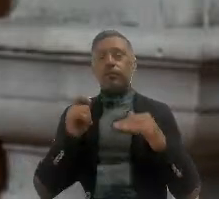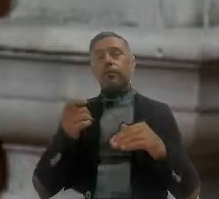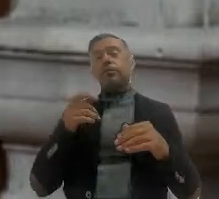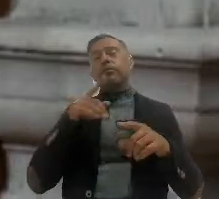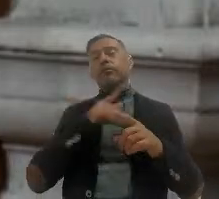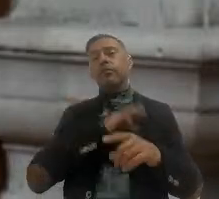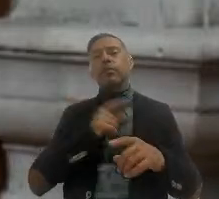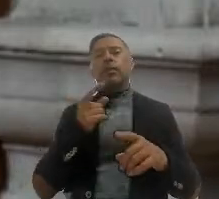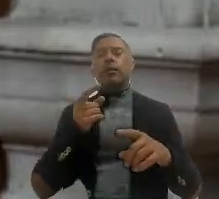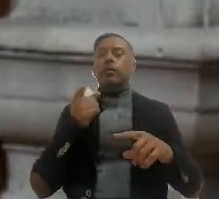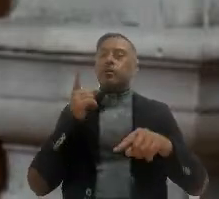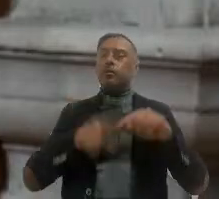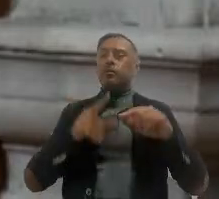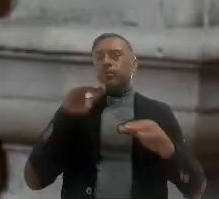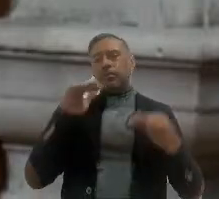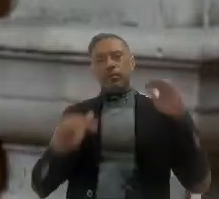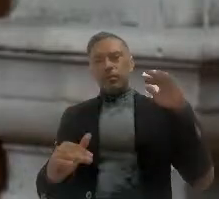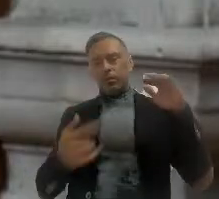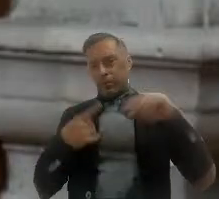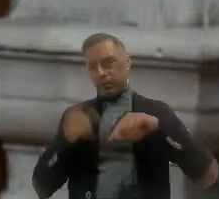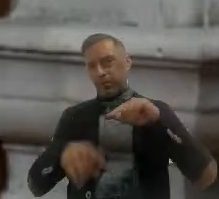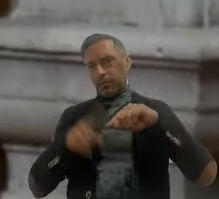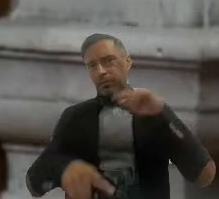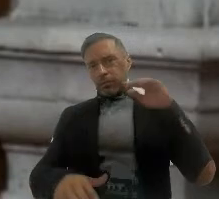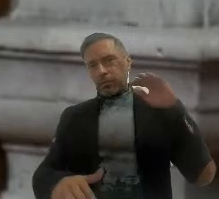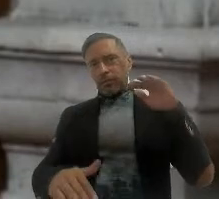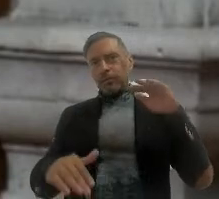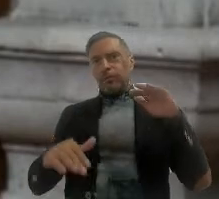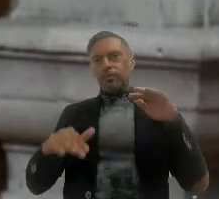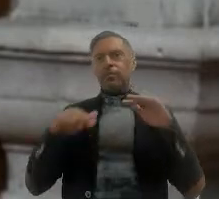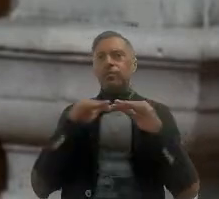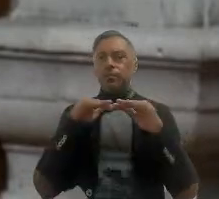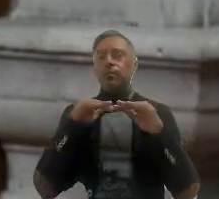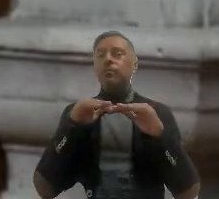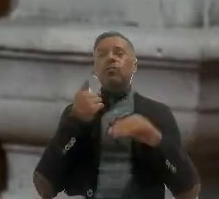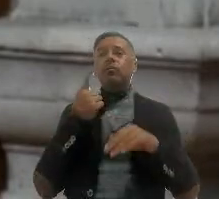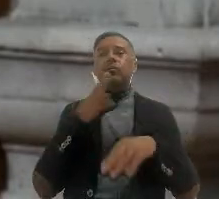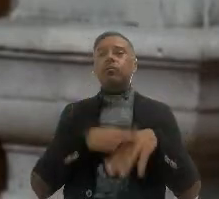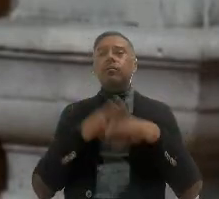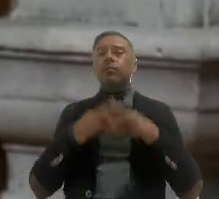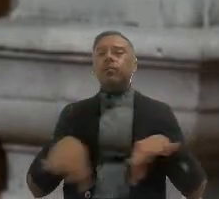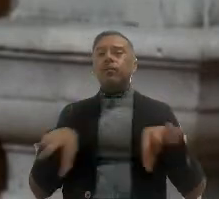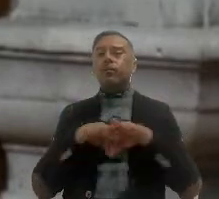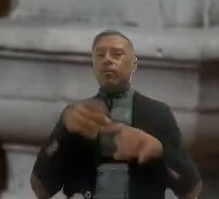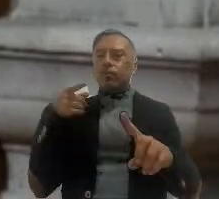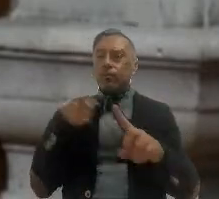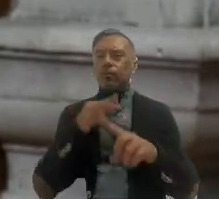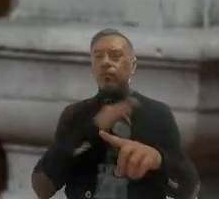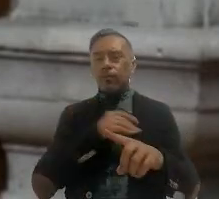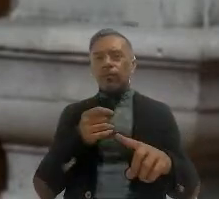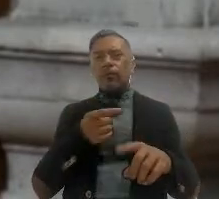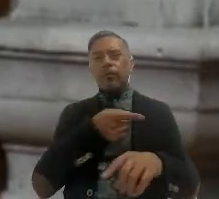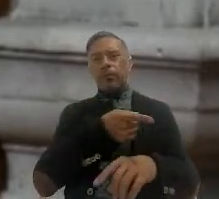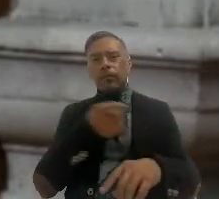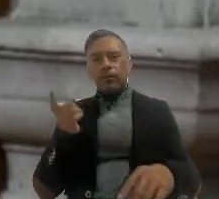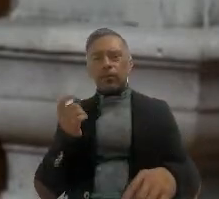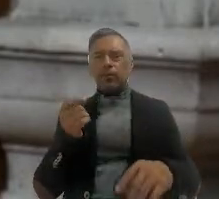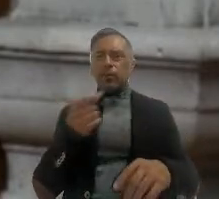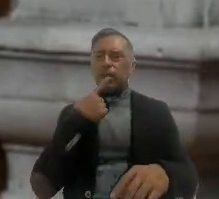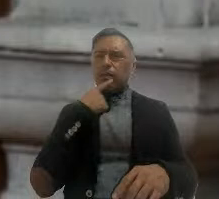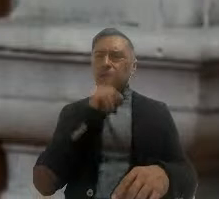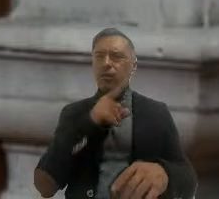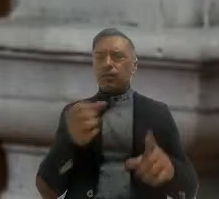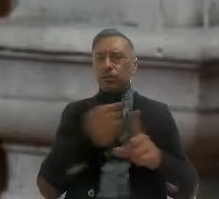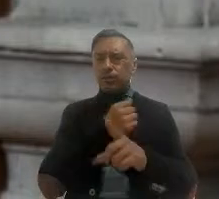desigualdad y, sobre todo, aquellas acciones que orienten a disminuir y erradicar todas las manifestaciones de violencia